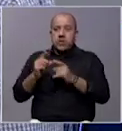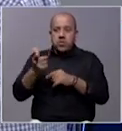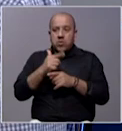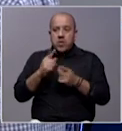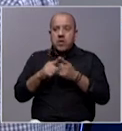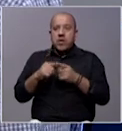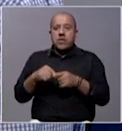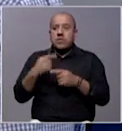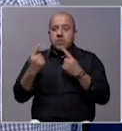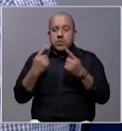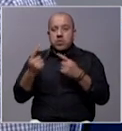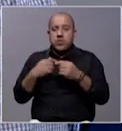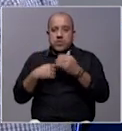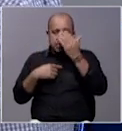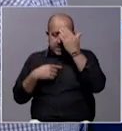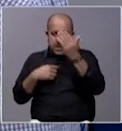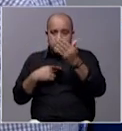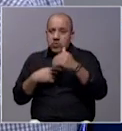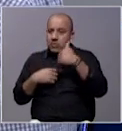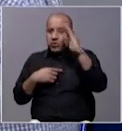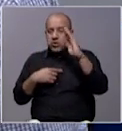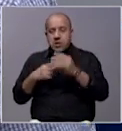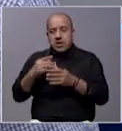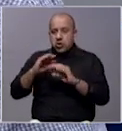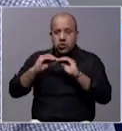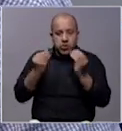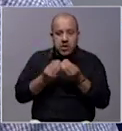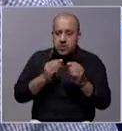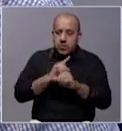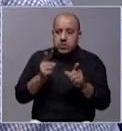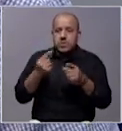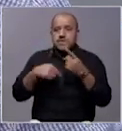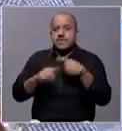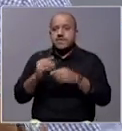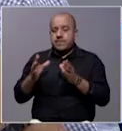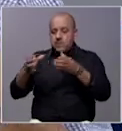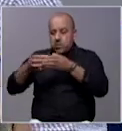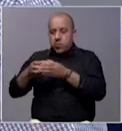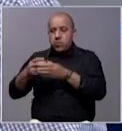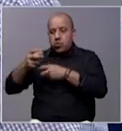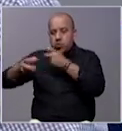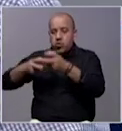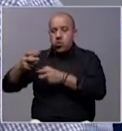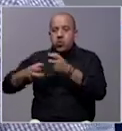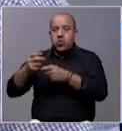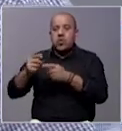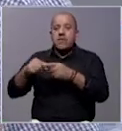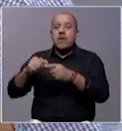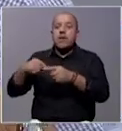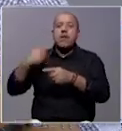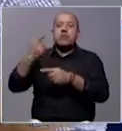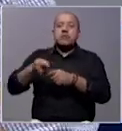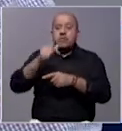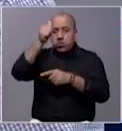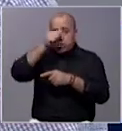el parlamento para ninguno de los partidos enfrente quedó muy lejos de la mayoría absoluta eso llevó a que los partidos de la oposición de cara al balotaje del próximo